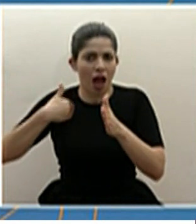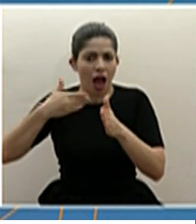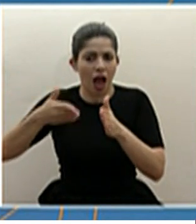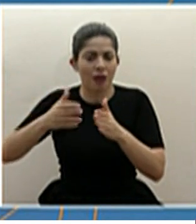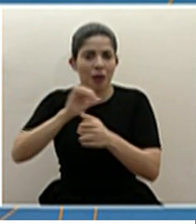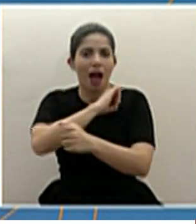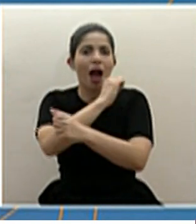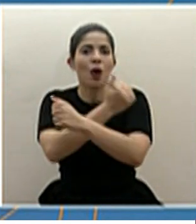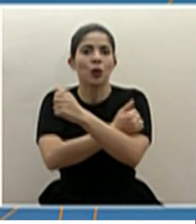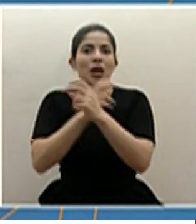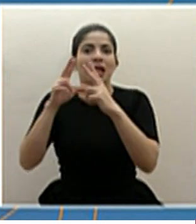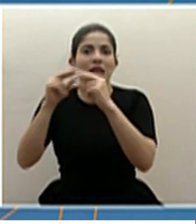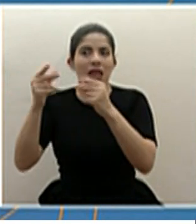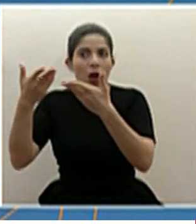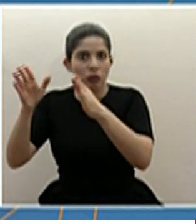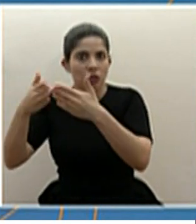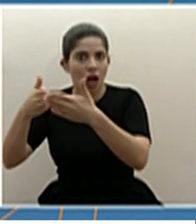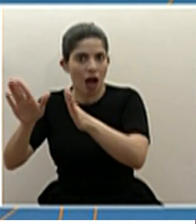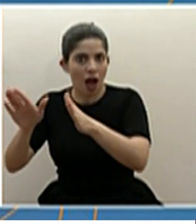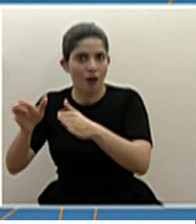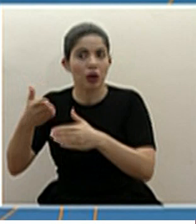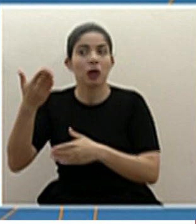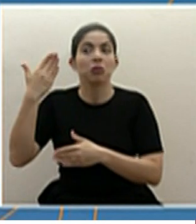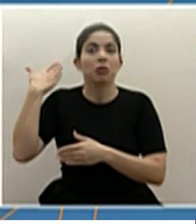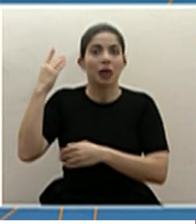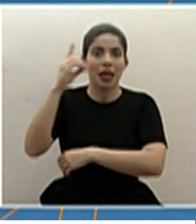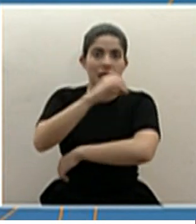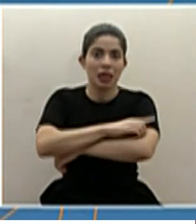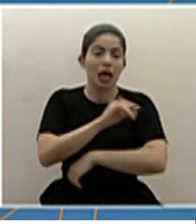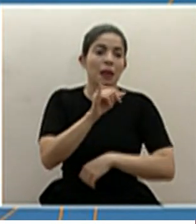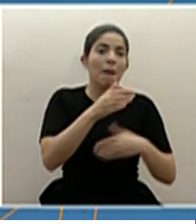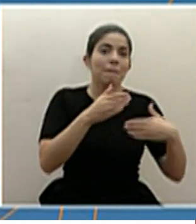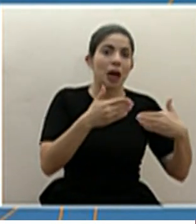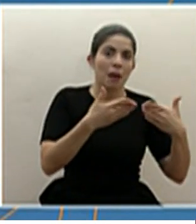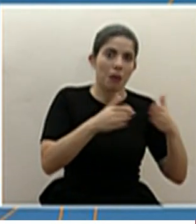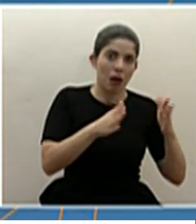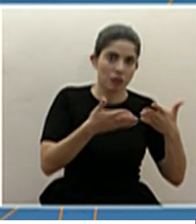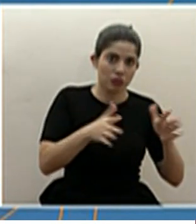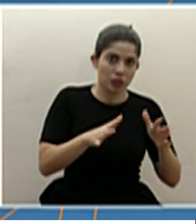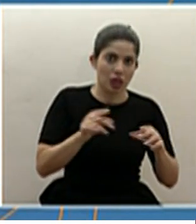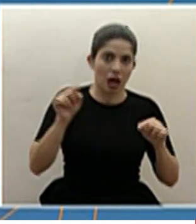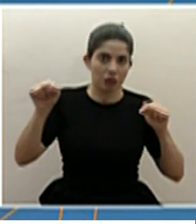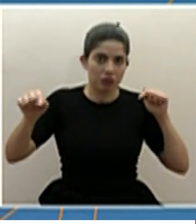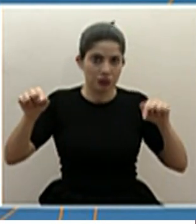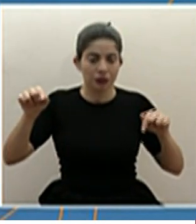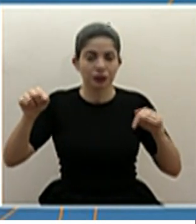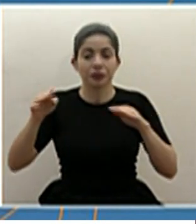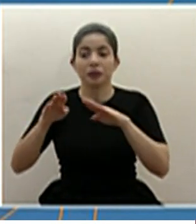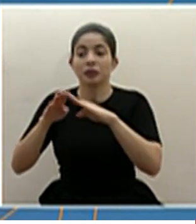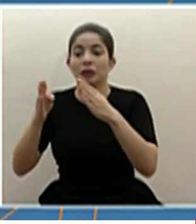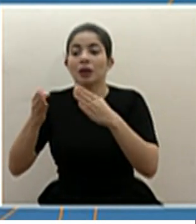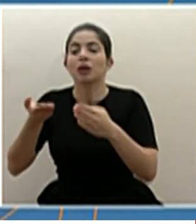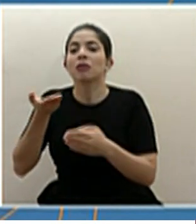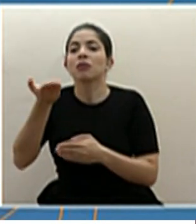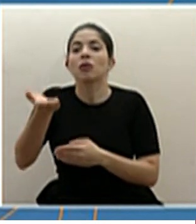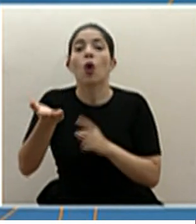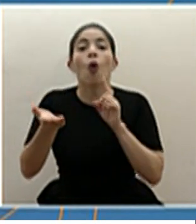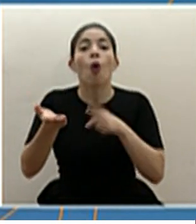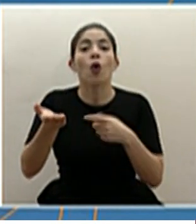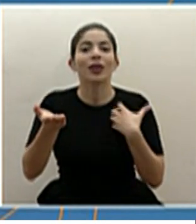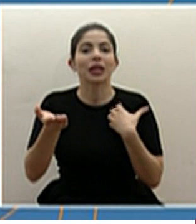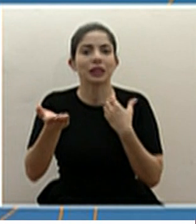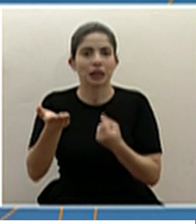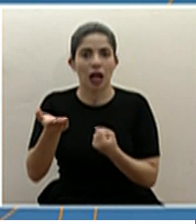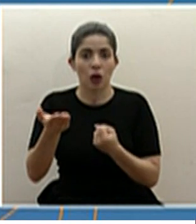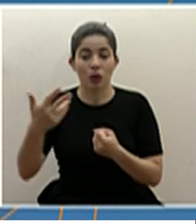por autoridades de Nicaragua y hace varios días ya también por autoridades de Panamá, y se emite una orden sanitaria